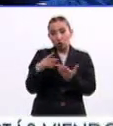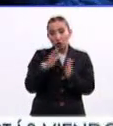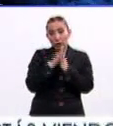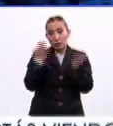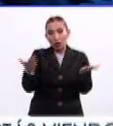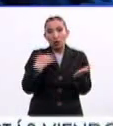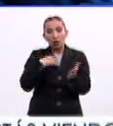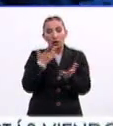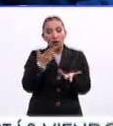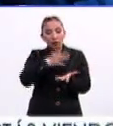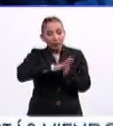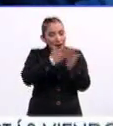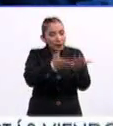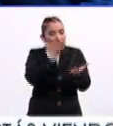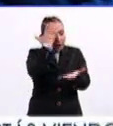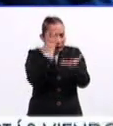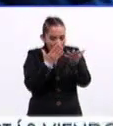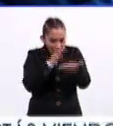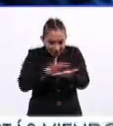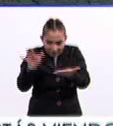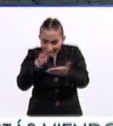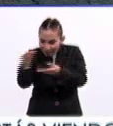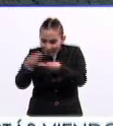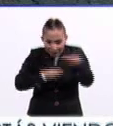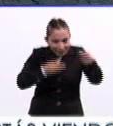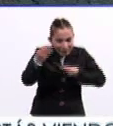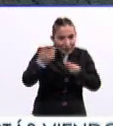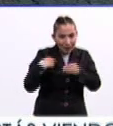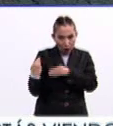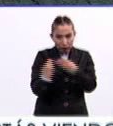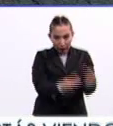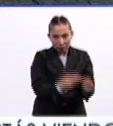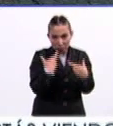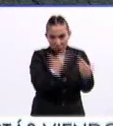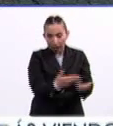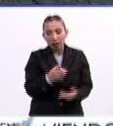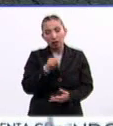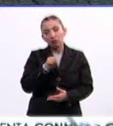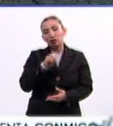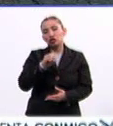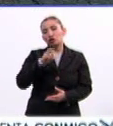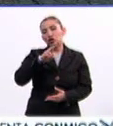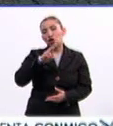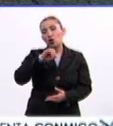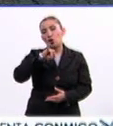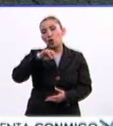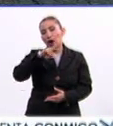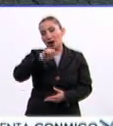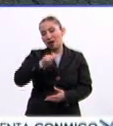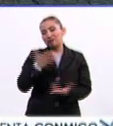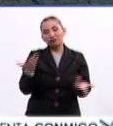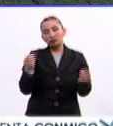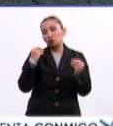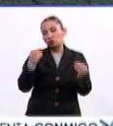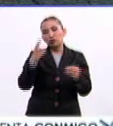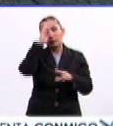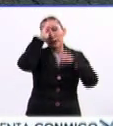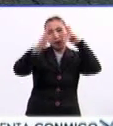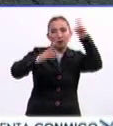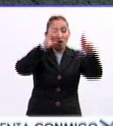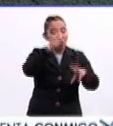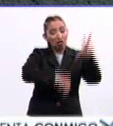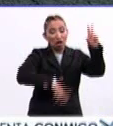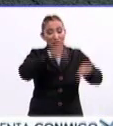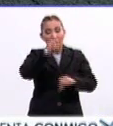libros a los que tenía acceso, se los conseguían, digamos. Sí, bueno, Sor Juana, a pesar de todas esas prohibiciones, llegó a reunir